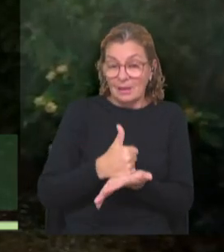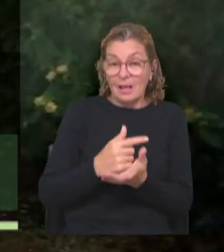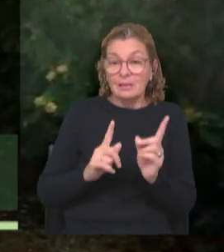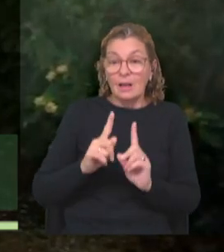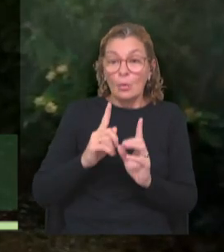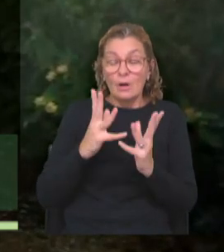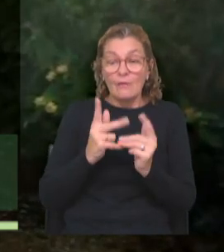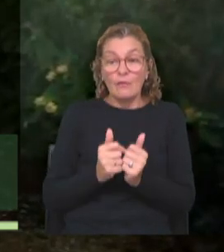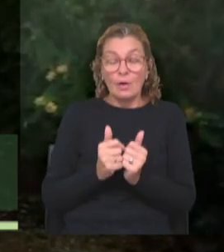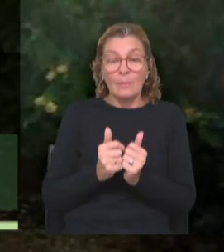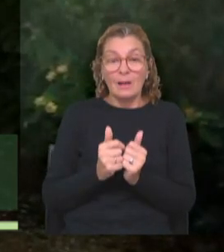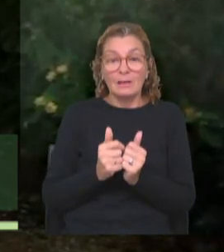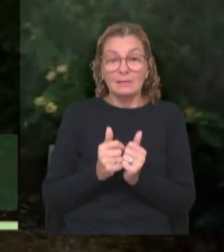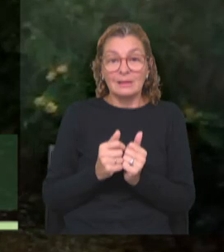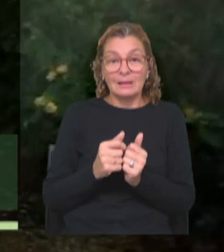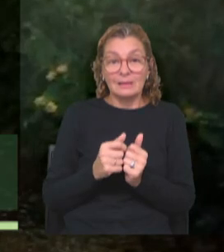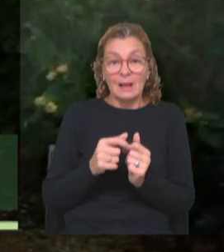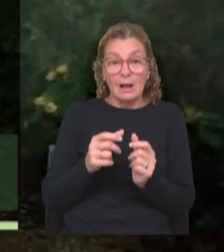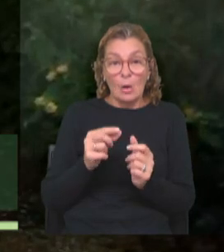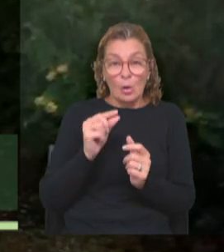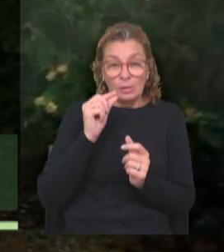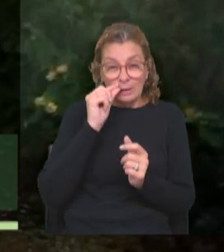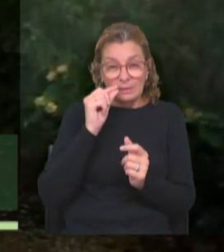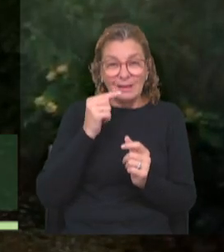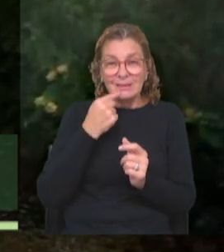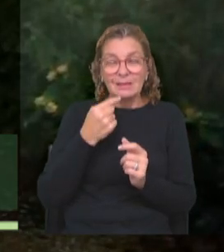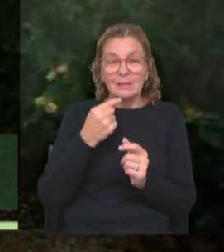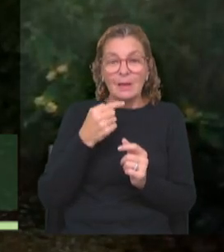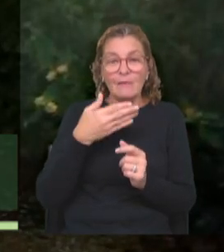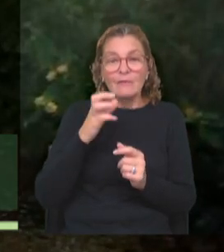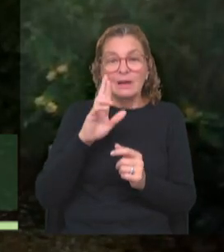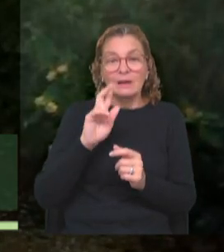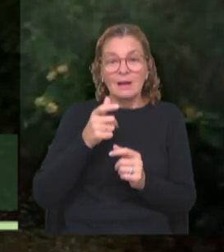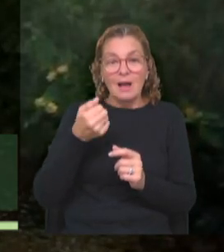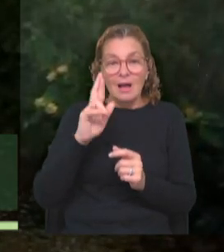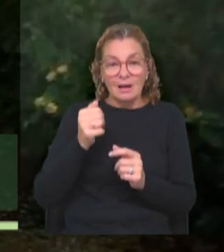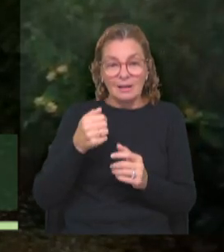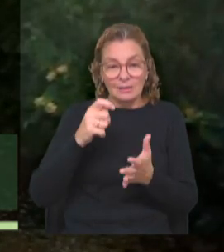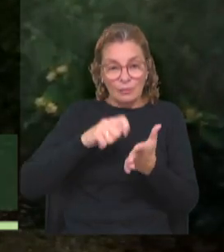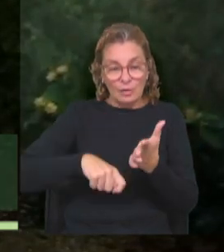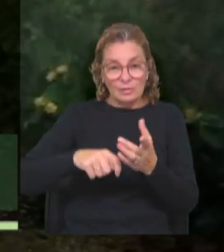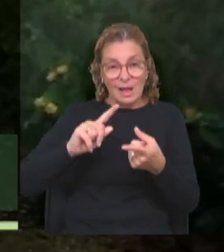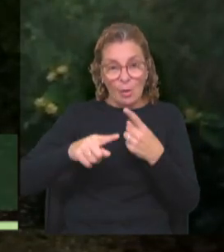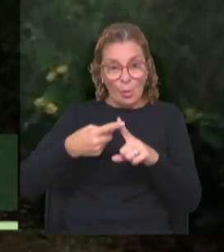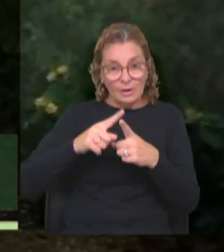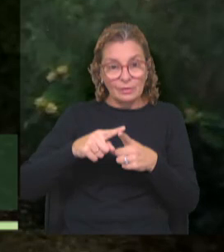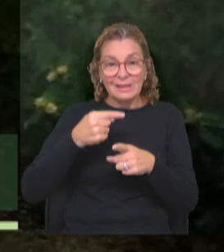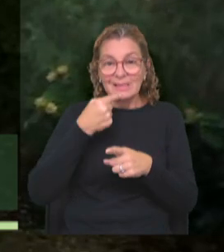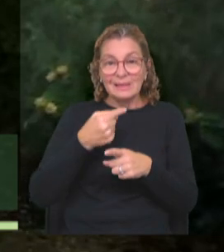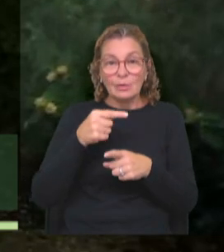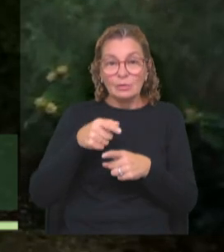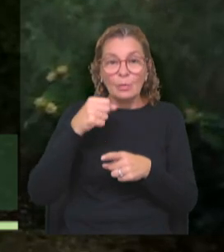manera la intención de Serenistas y a la cabeza de Serenistas Mario Vergara de firmar este acuerdo que mencionaron